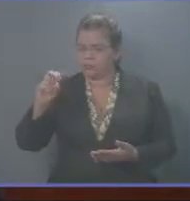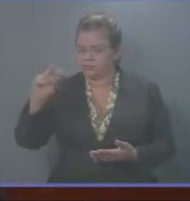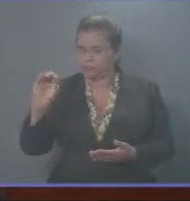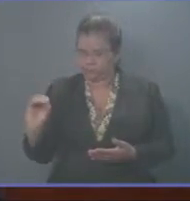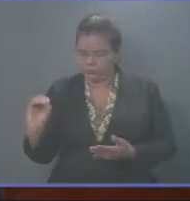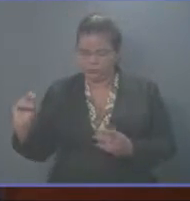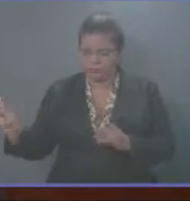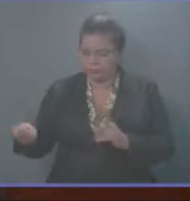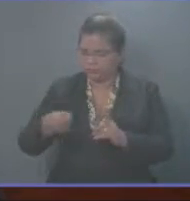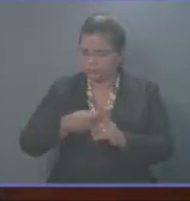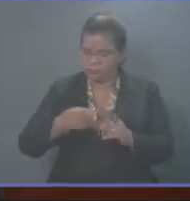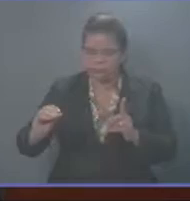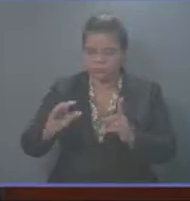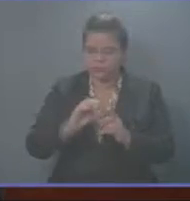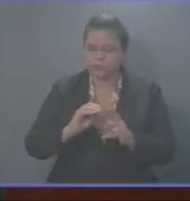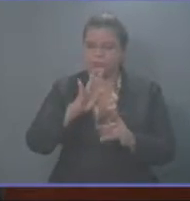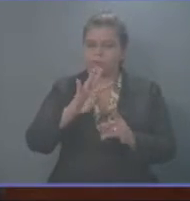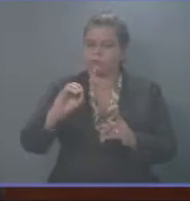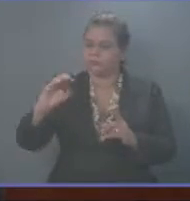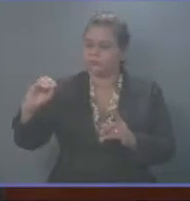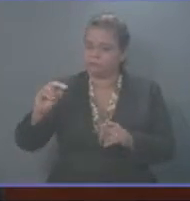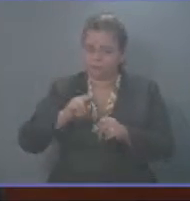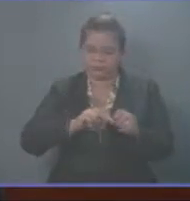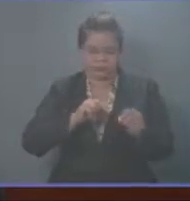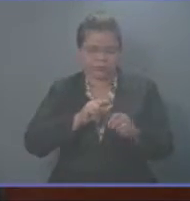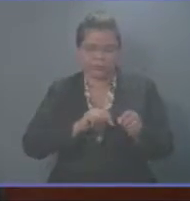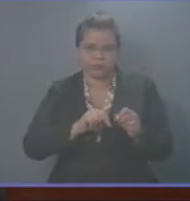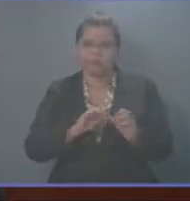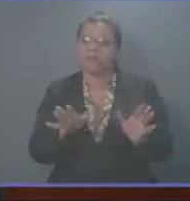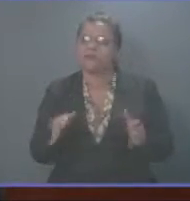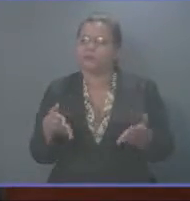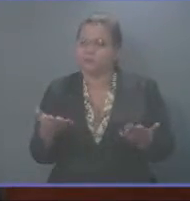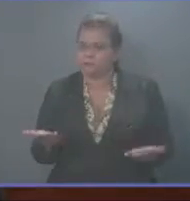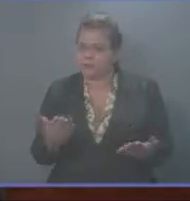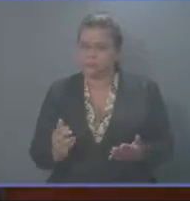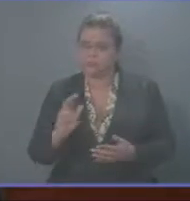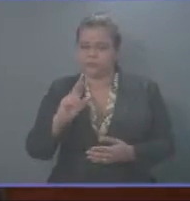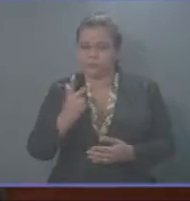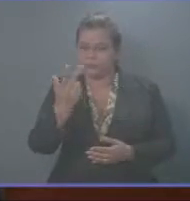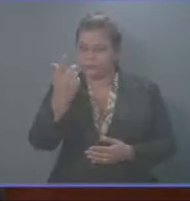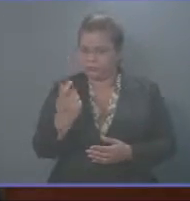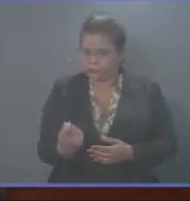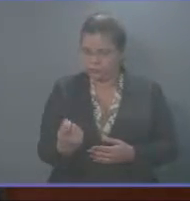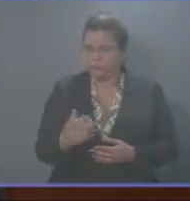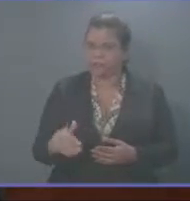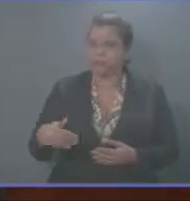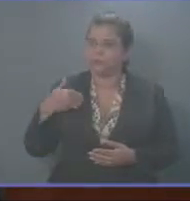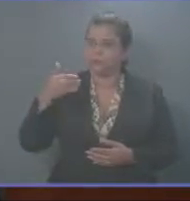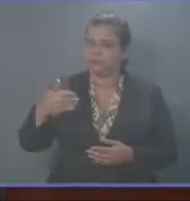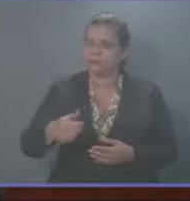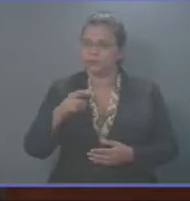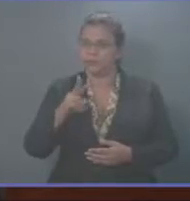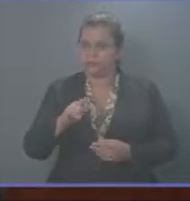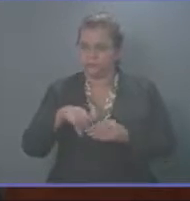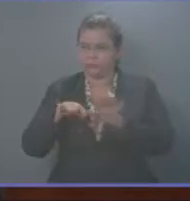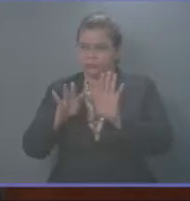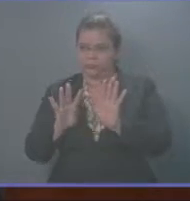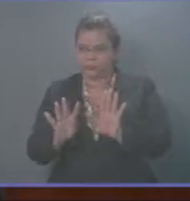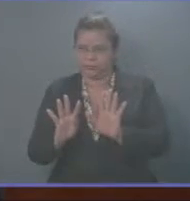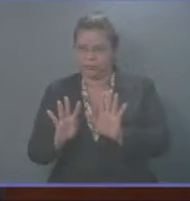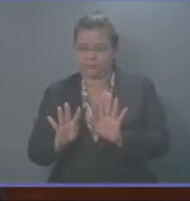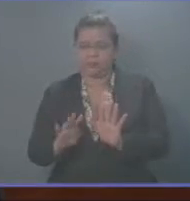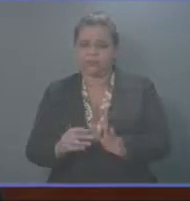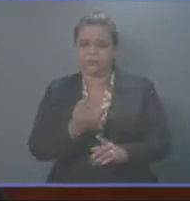de 400 dólares correspondientes al tercer trimestre del año 2019